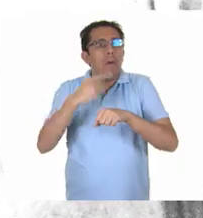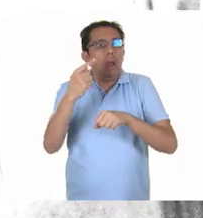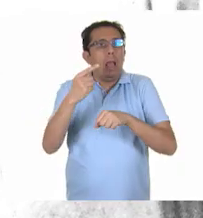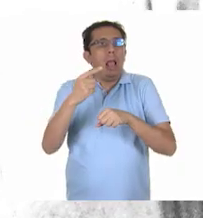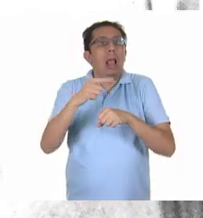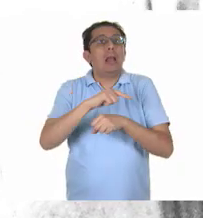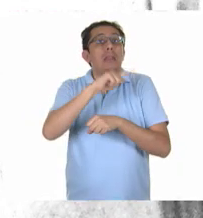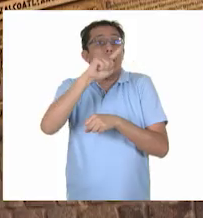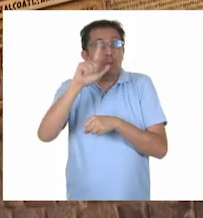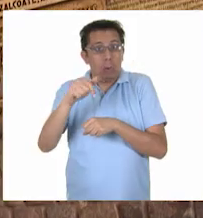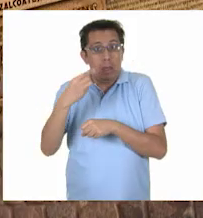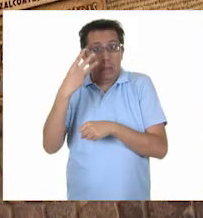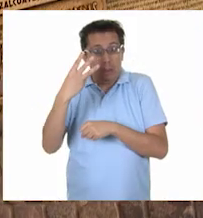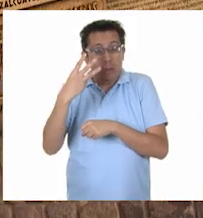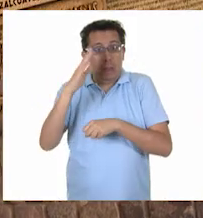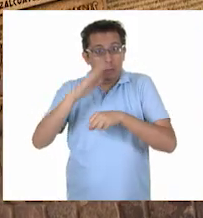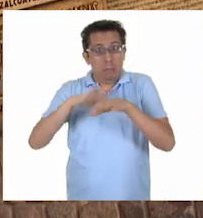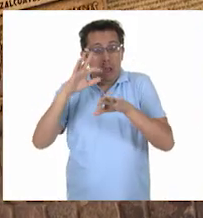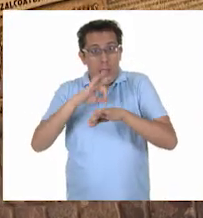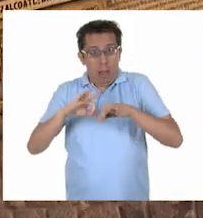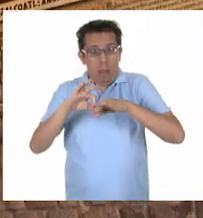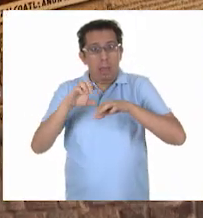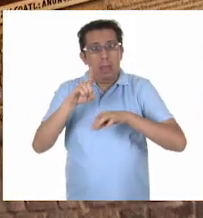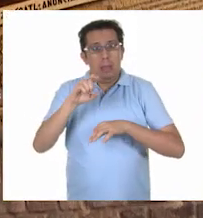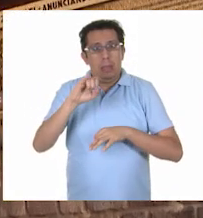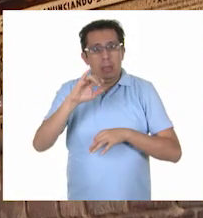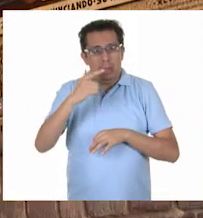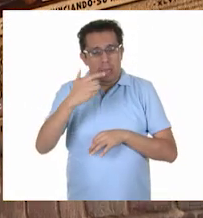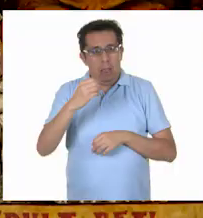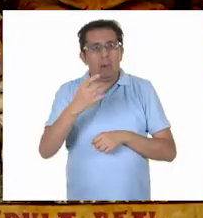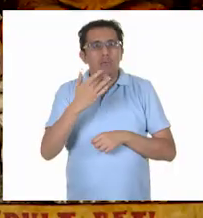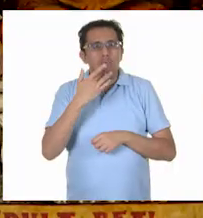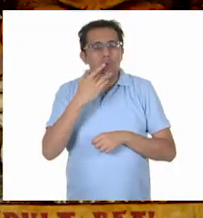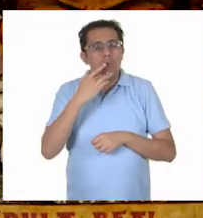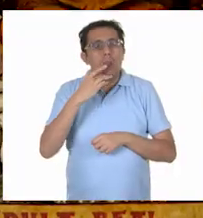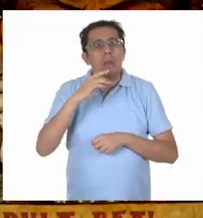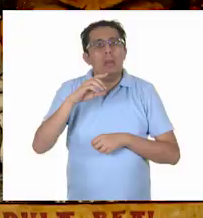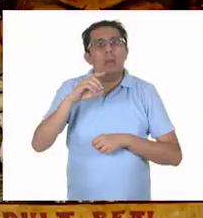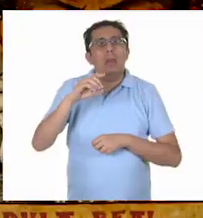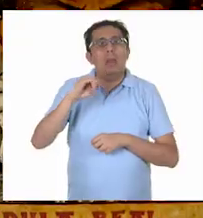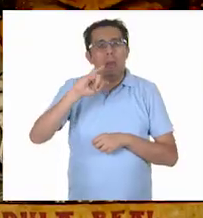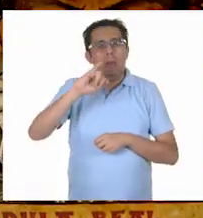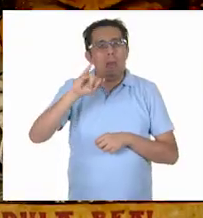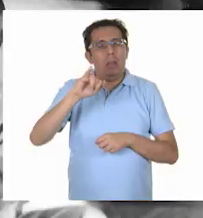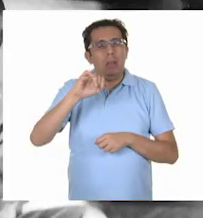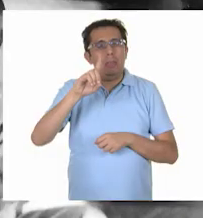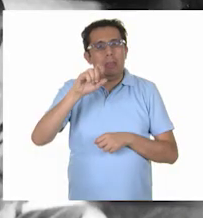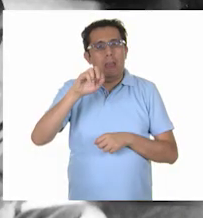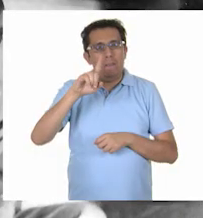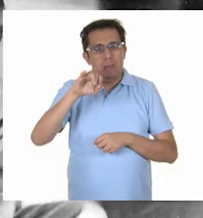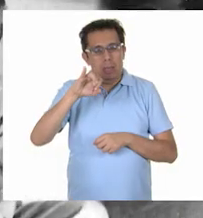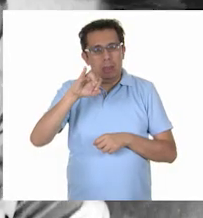llamados 3 grandes, Diego Rivera, José Clemente Orozco y David Alfaro Siqueiros.